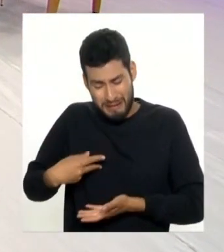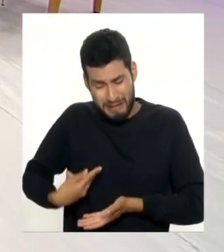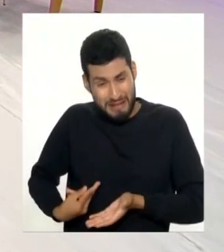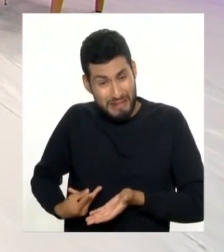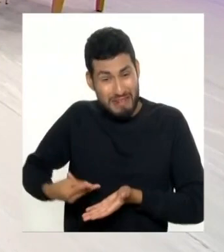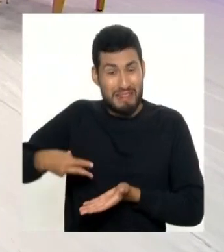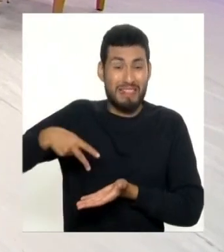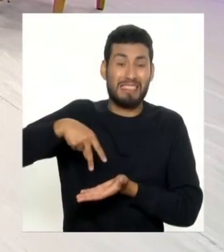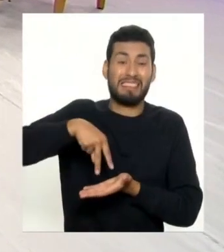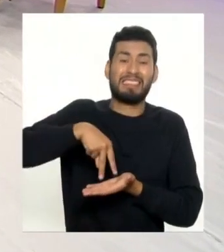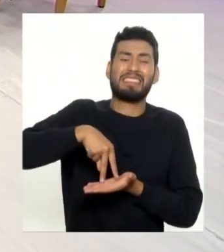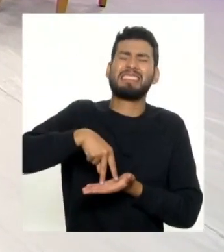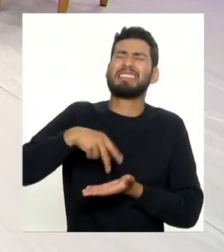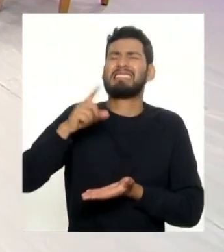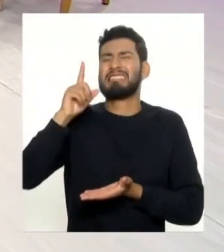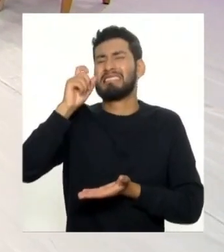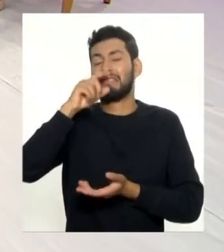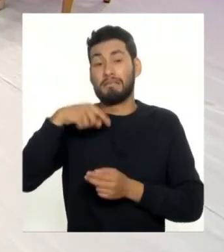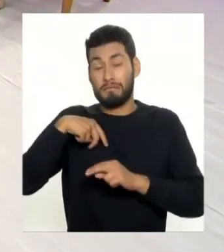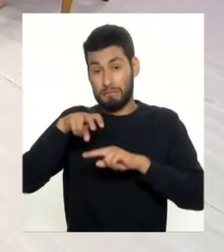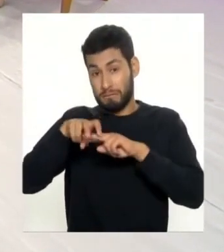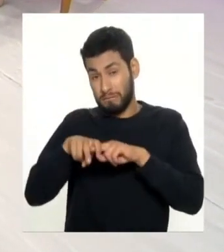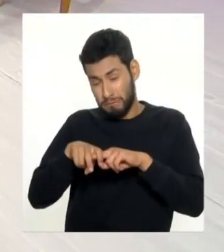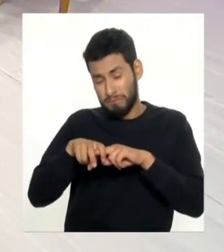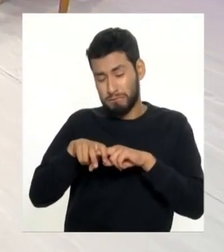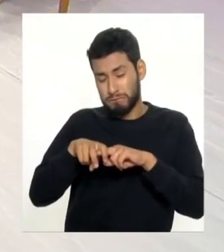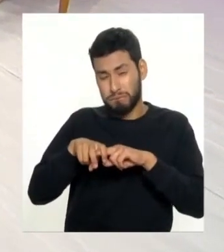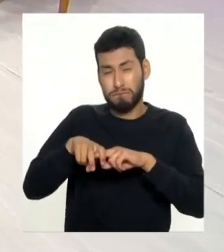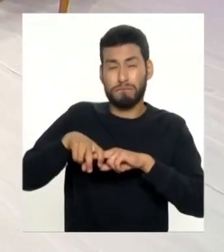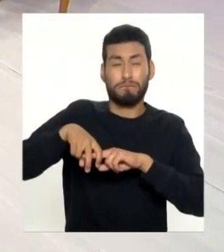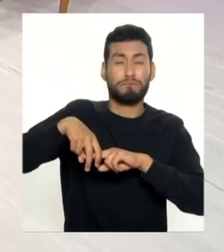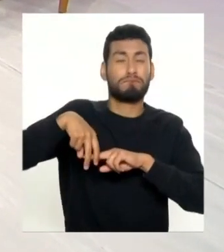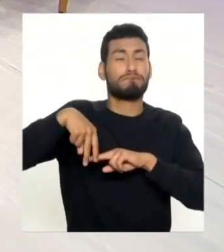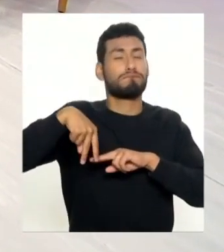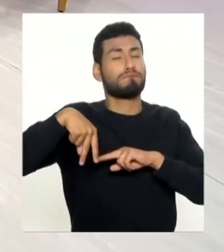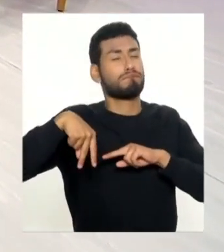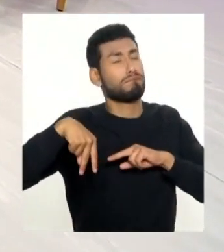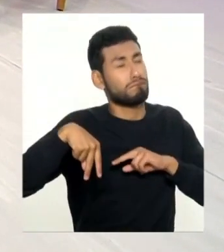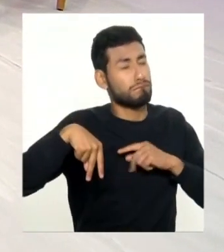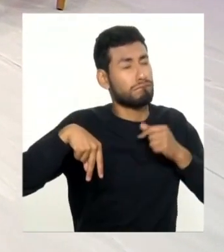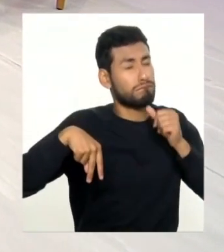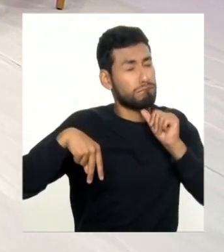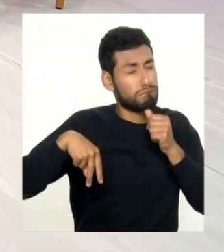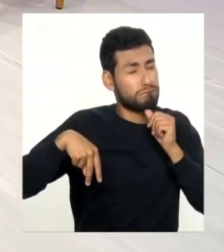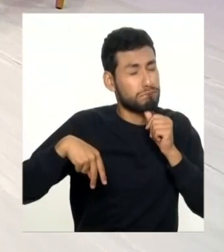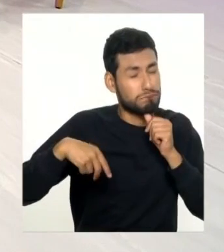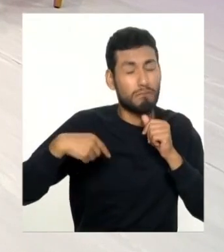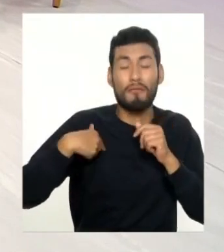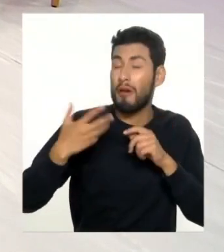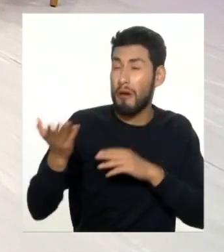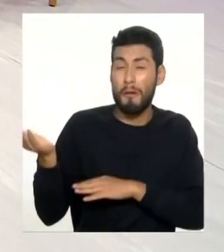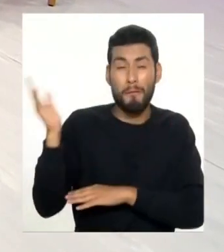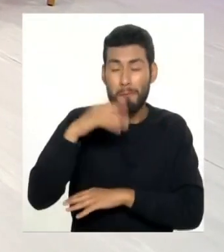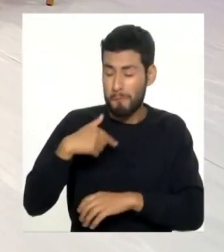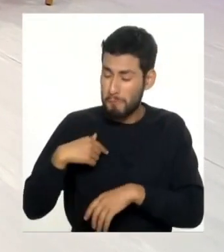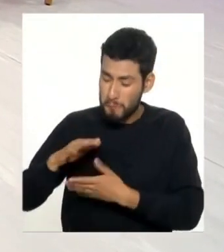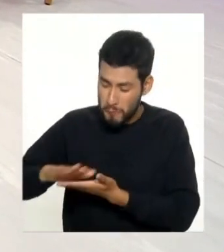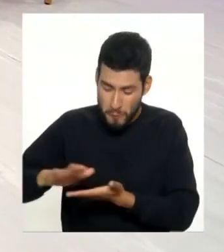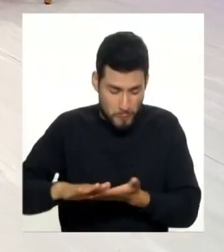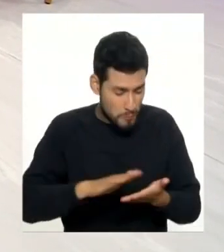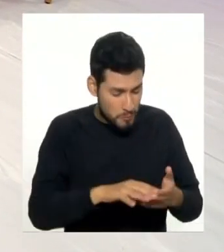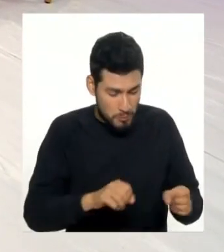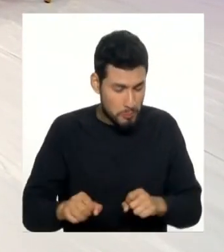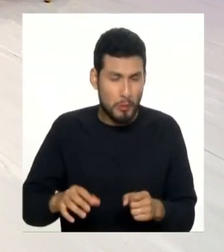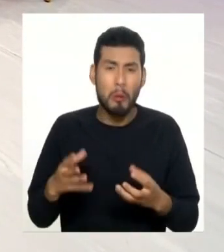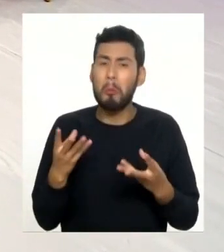en enderezarme. O sea, me duele hasta... Pero mientras tanto, todo el día hago mi limpieza, hago mi trabajo, me pasa el